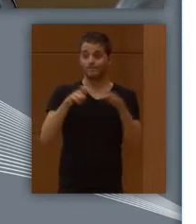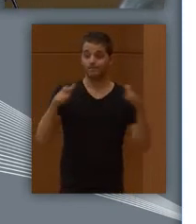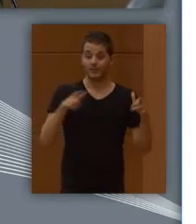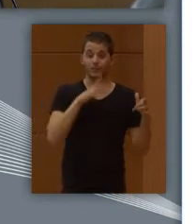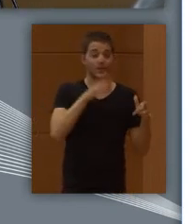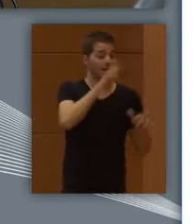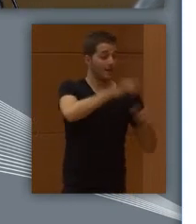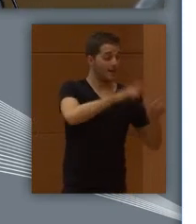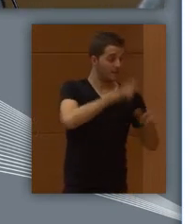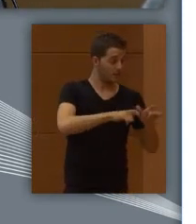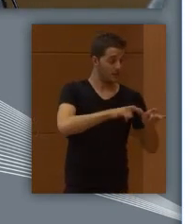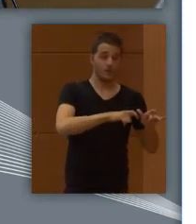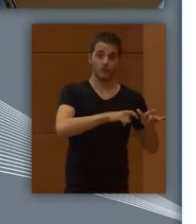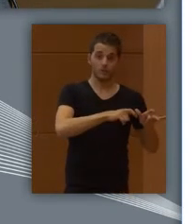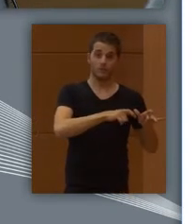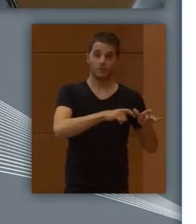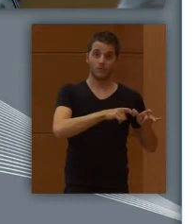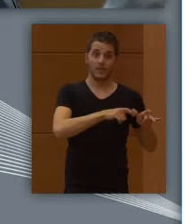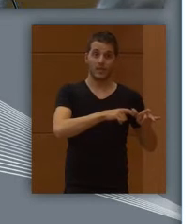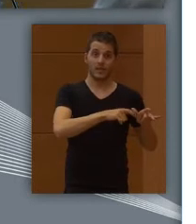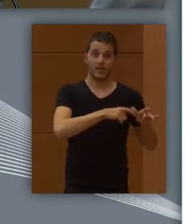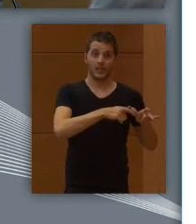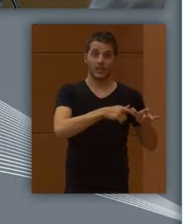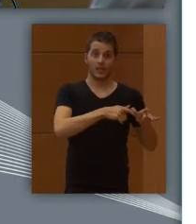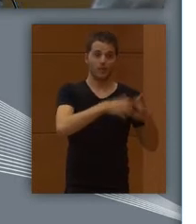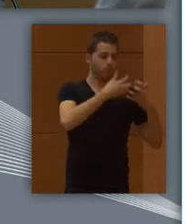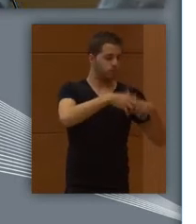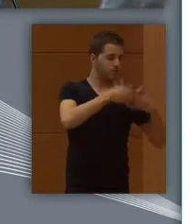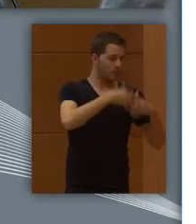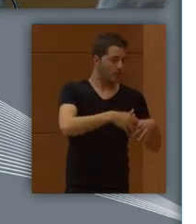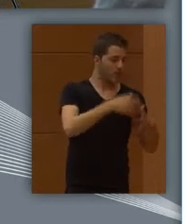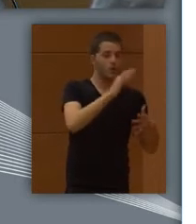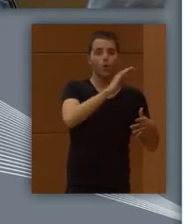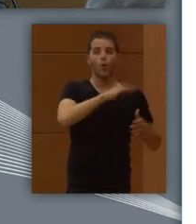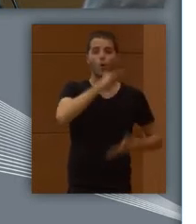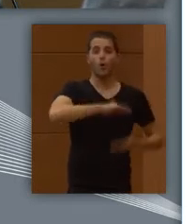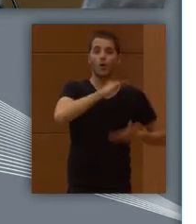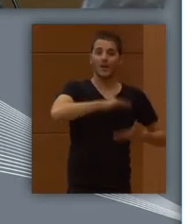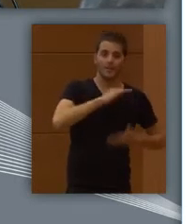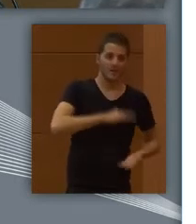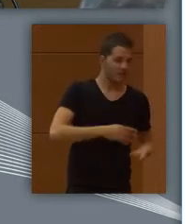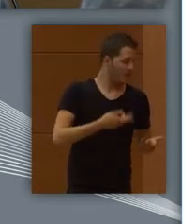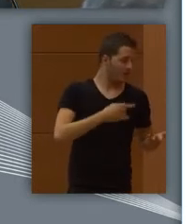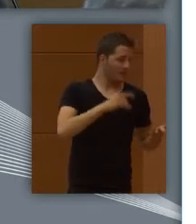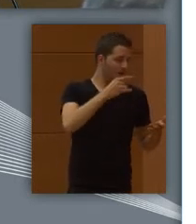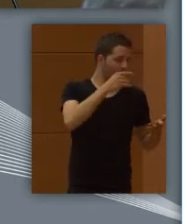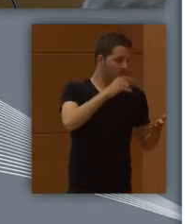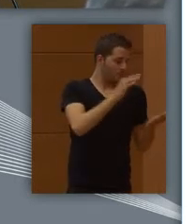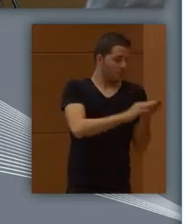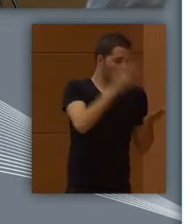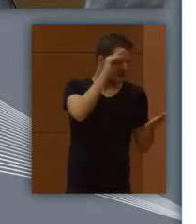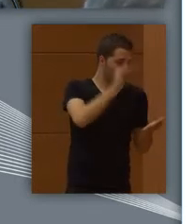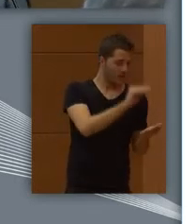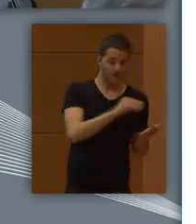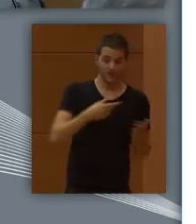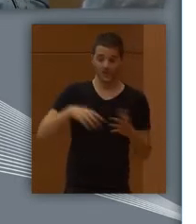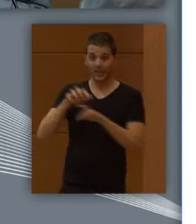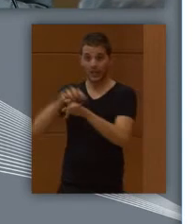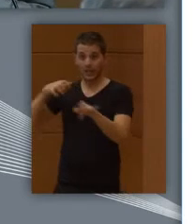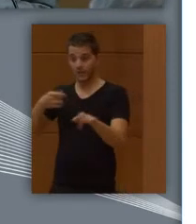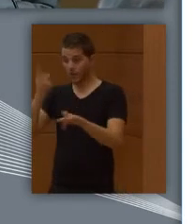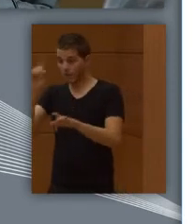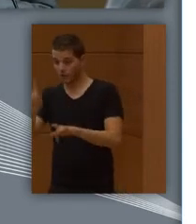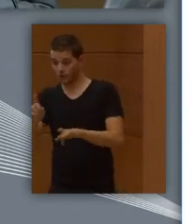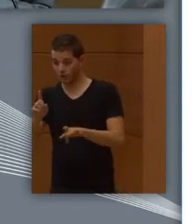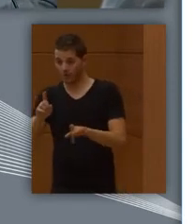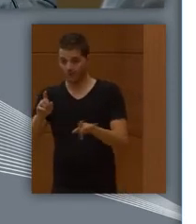las personas que sí tienen los dispositivos y la capacidad de participar en la ciudad inteligente y una mayoría que no, que se va a